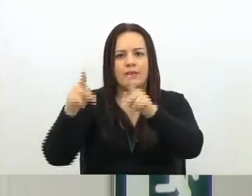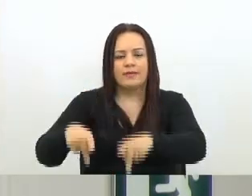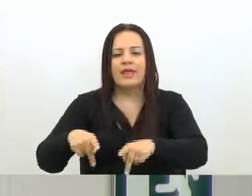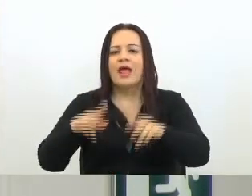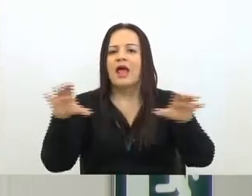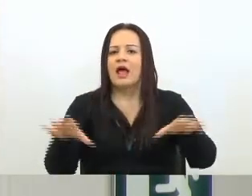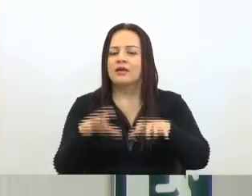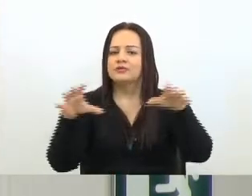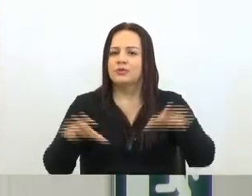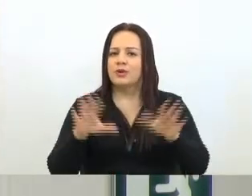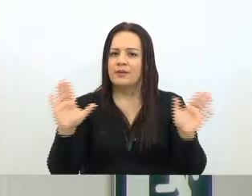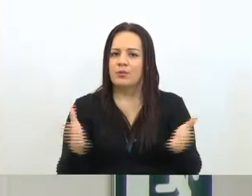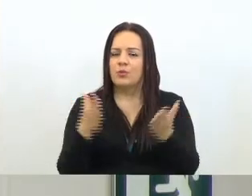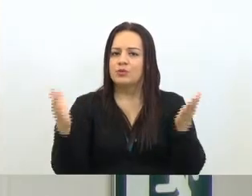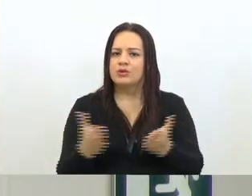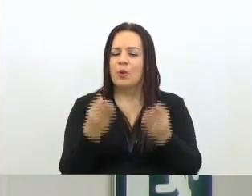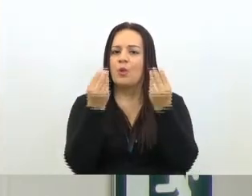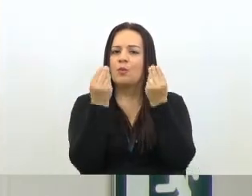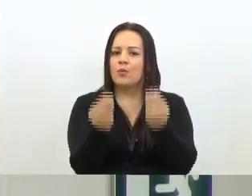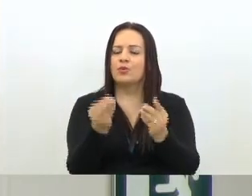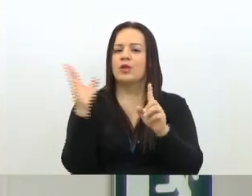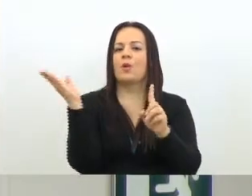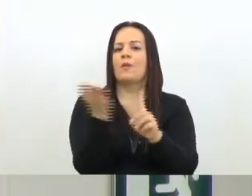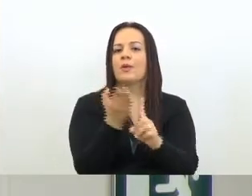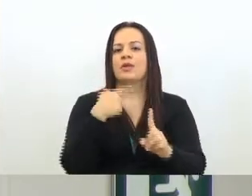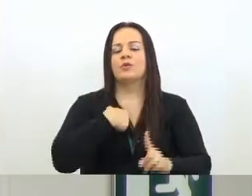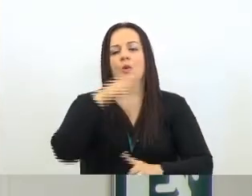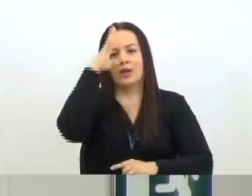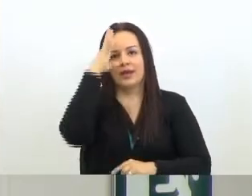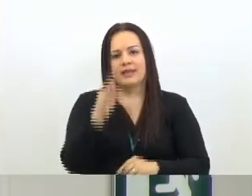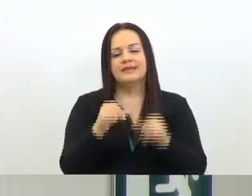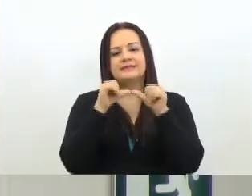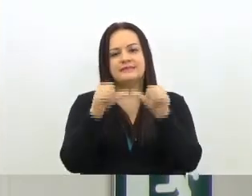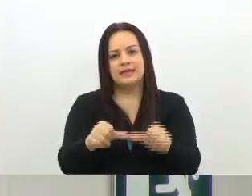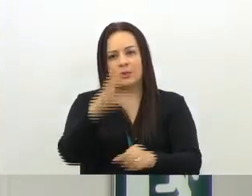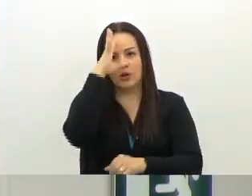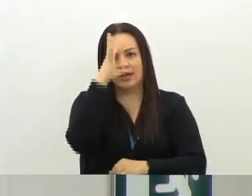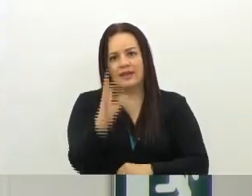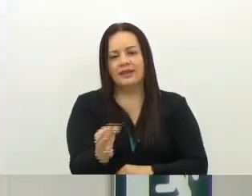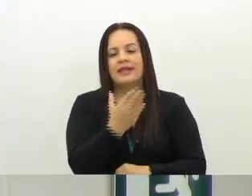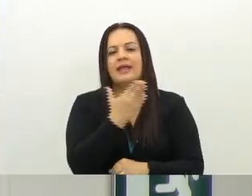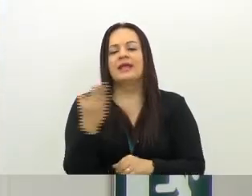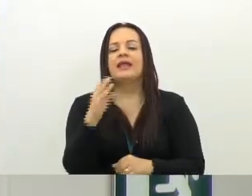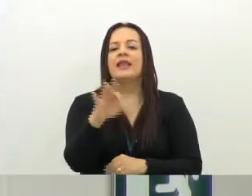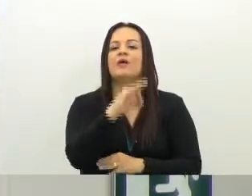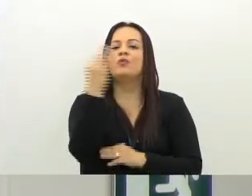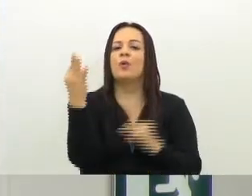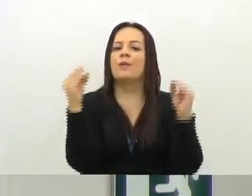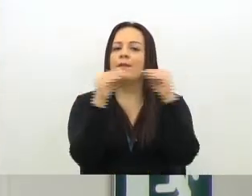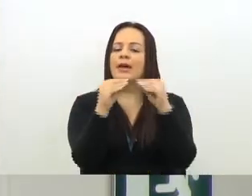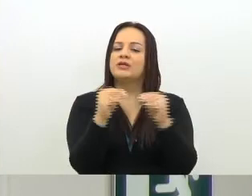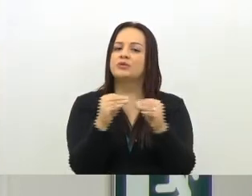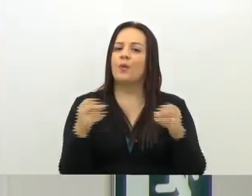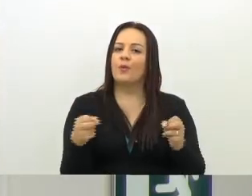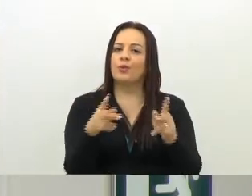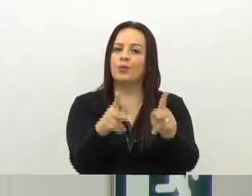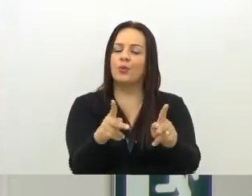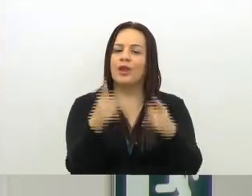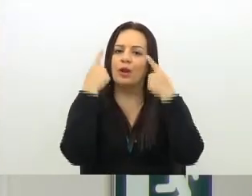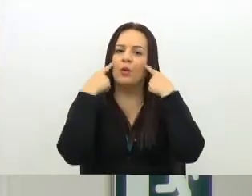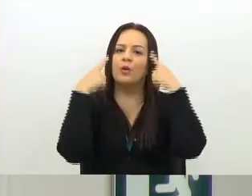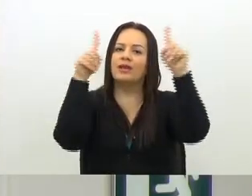total convicción porque creí y sigo creyendo que es la forma más oportuna de